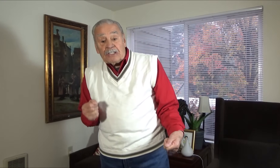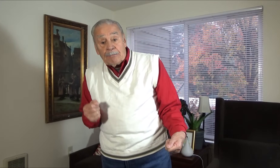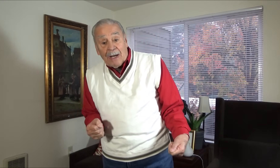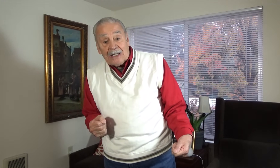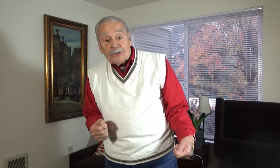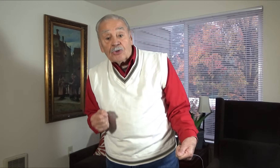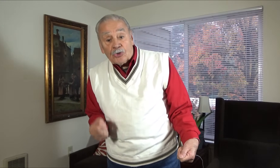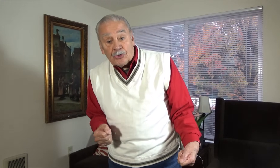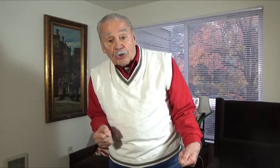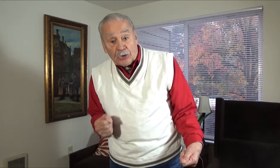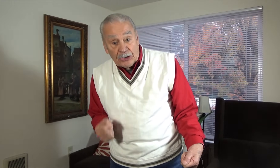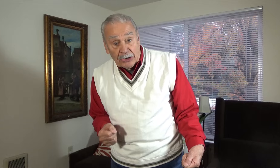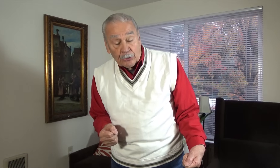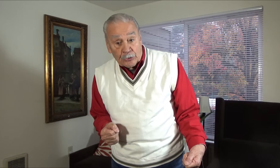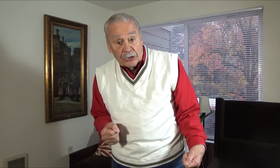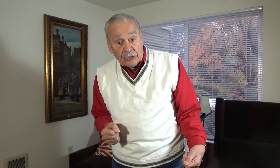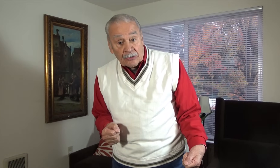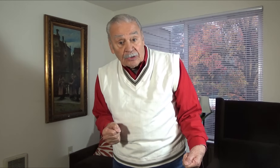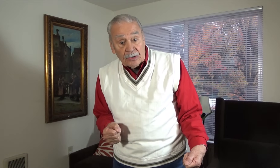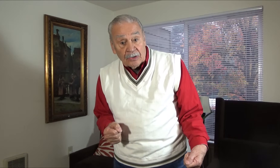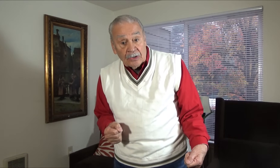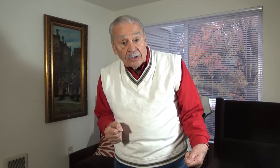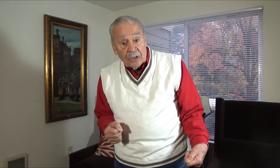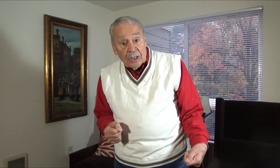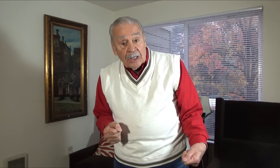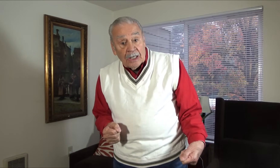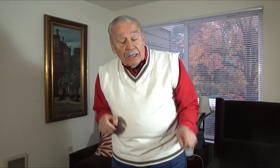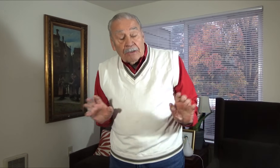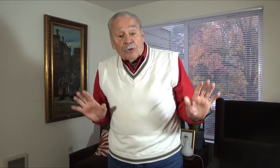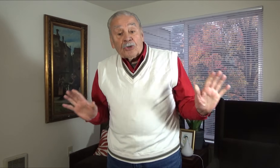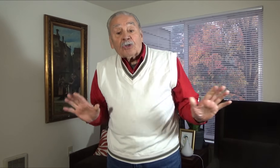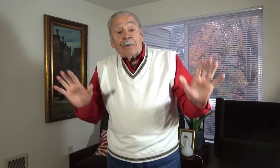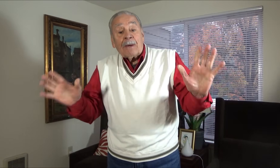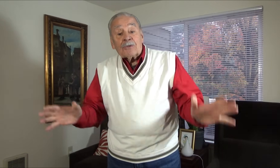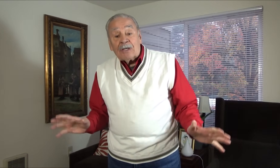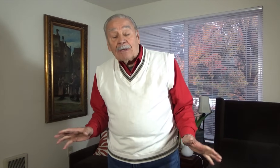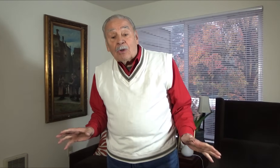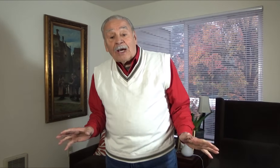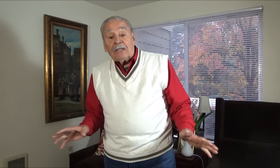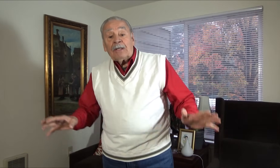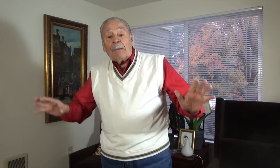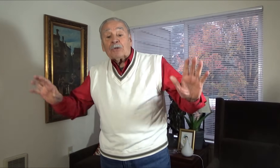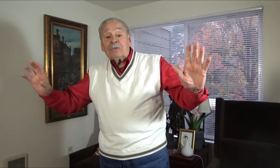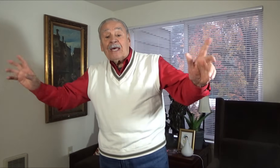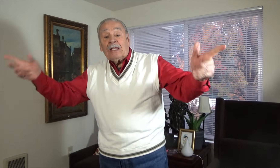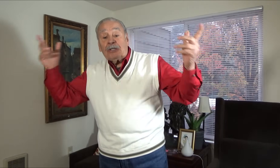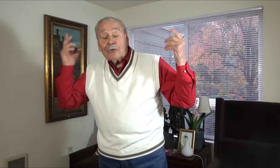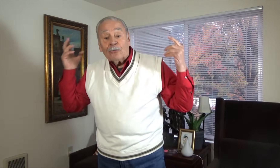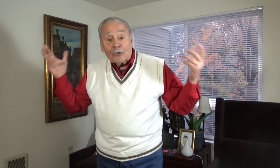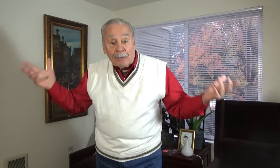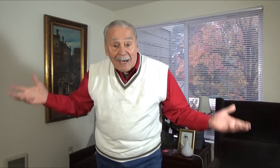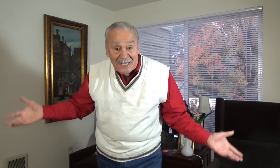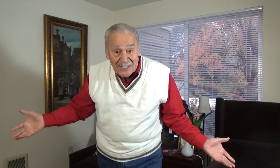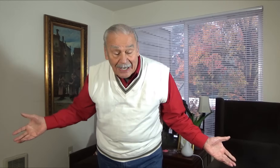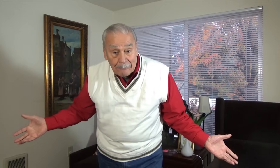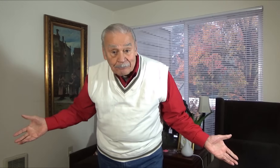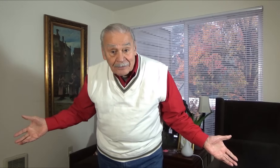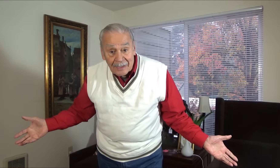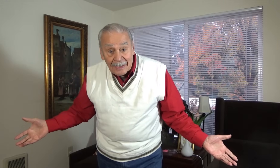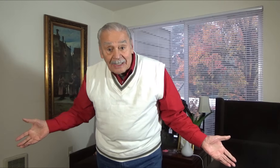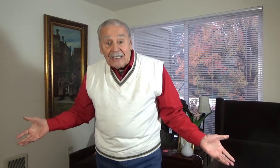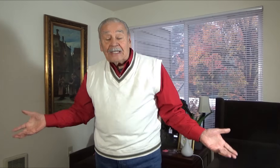el principal socio de los Estados Unidos. Nosotros habíamos hablado acá de la posibilidad del triunfo de